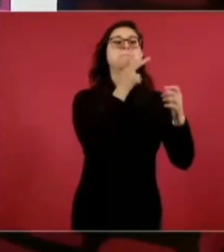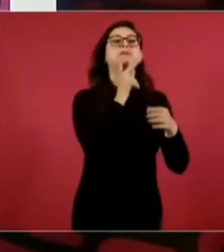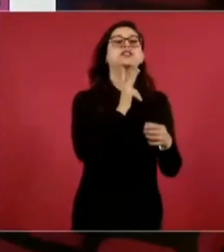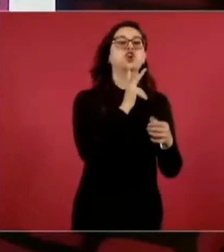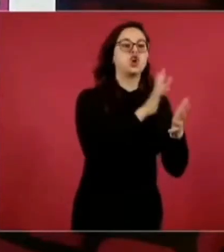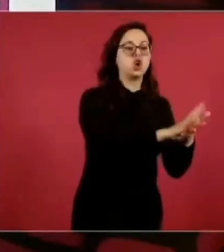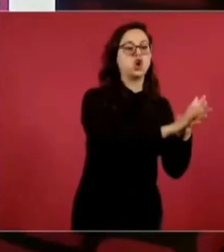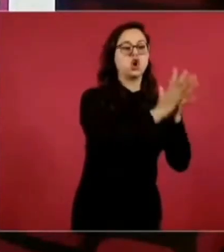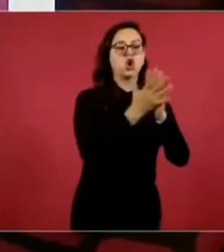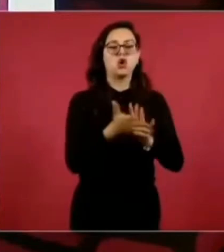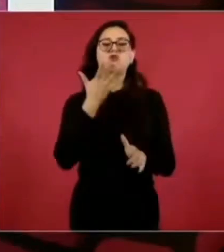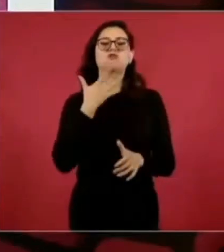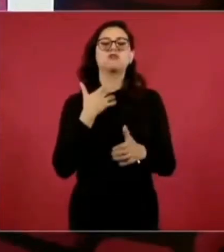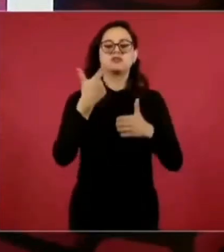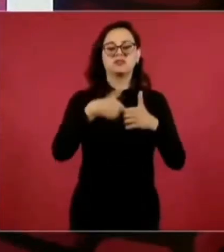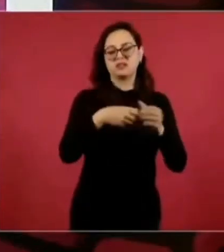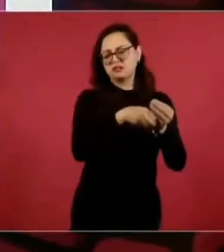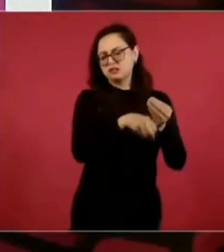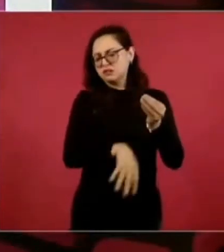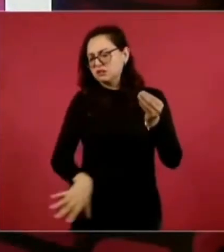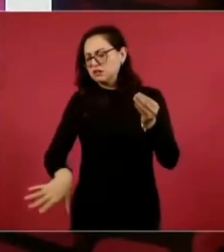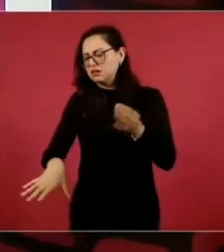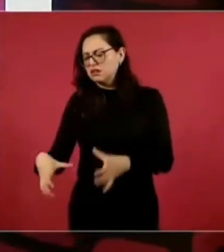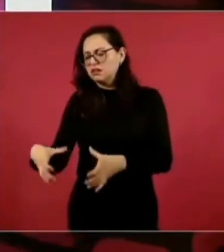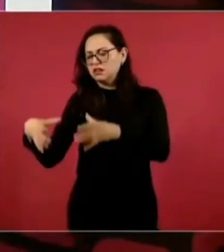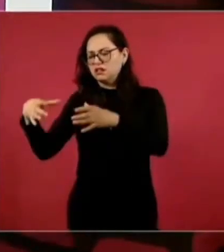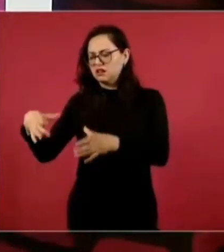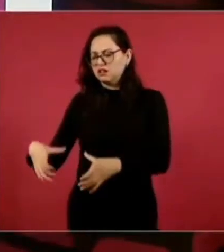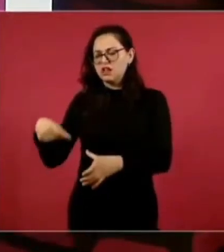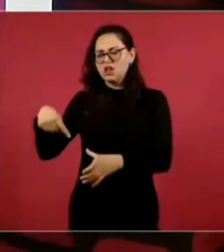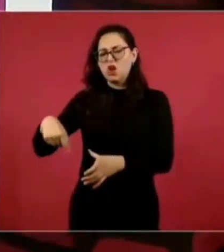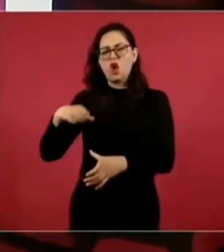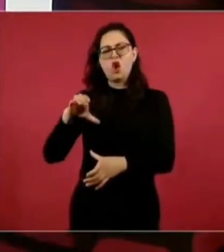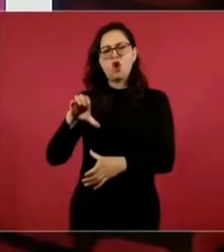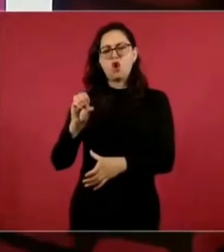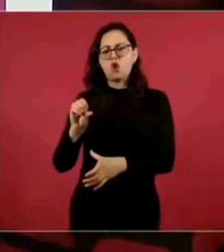gasolinas y bueno, eso se va a reflejar en